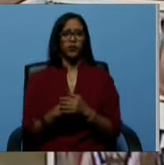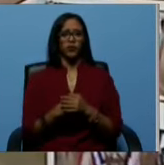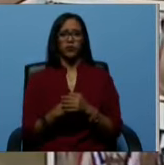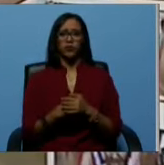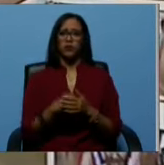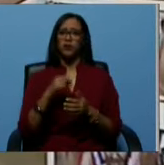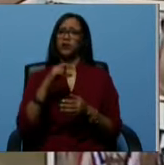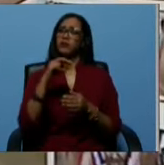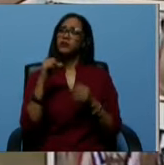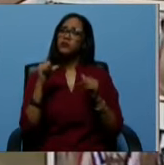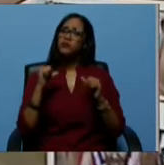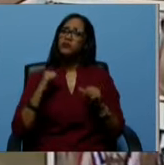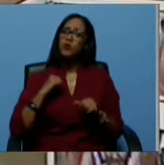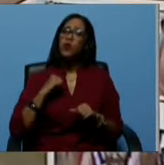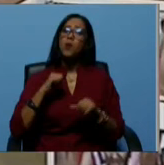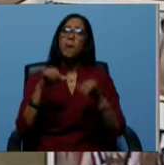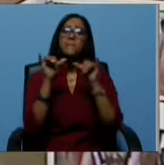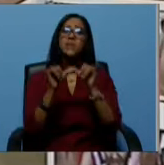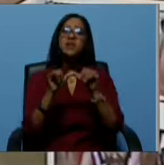mismos de ahorita.